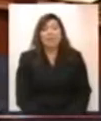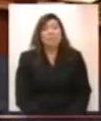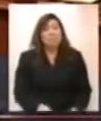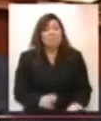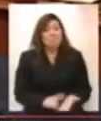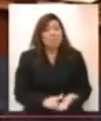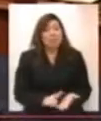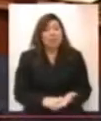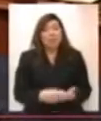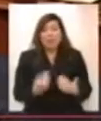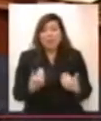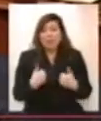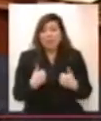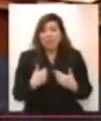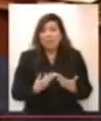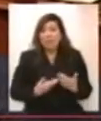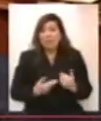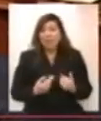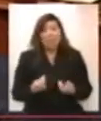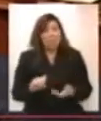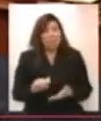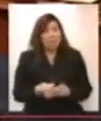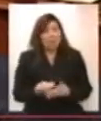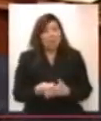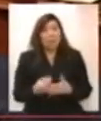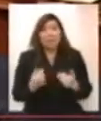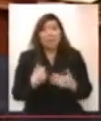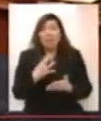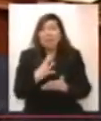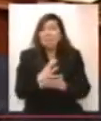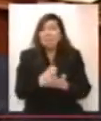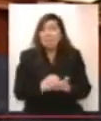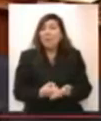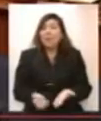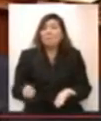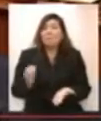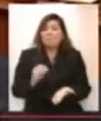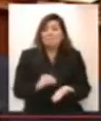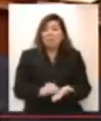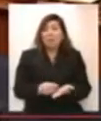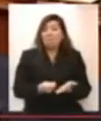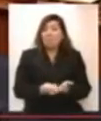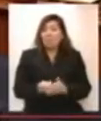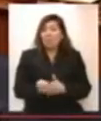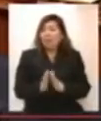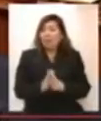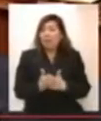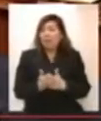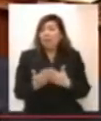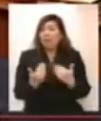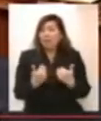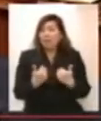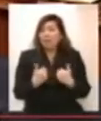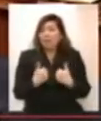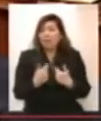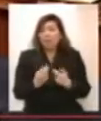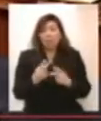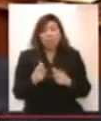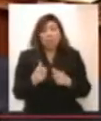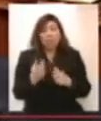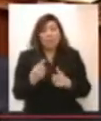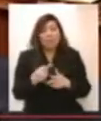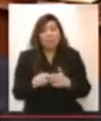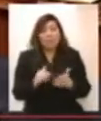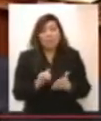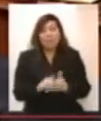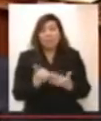los impuestos que debe referirse a las regalías, tendrían que reducirse más el precio de los libros y tendría que haber una supervisión para